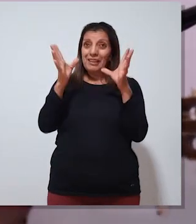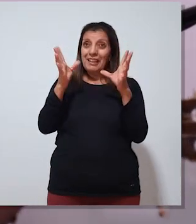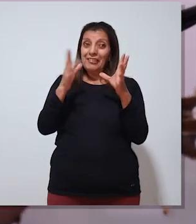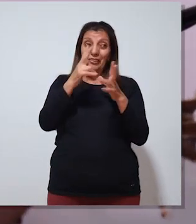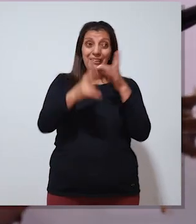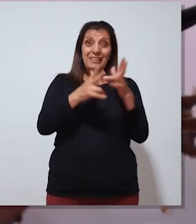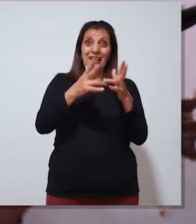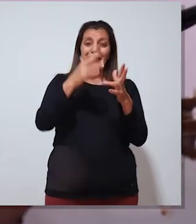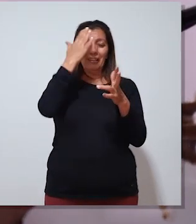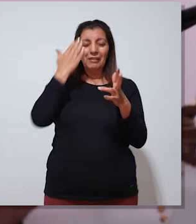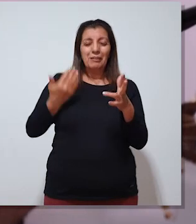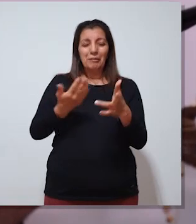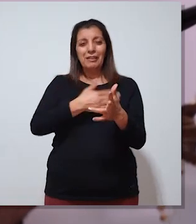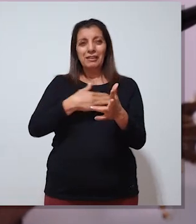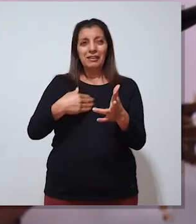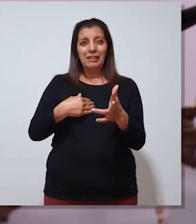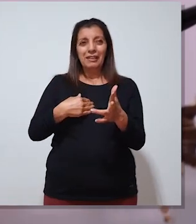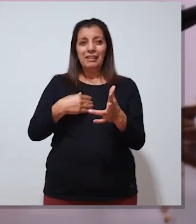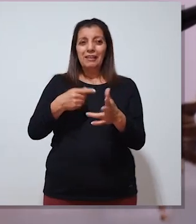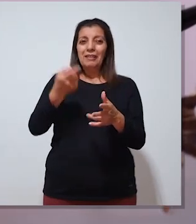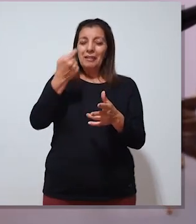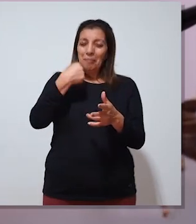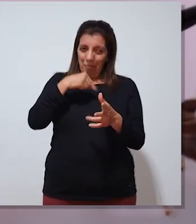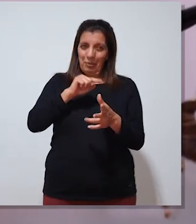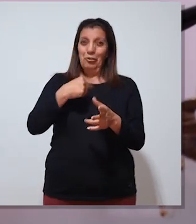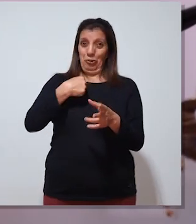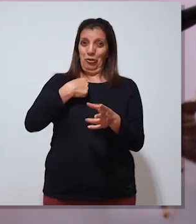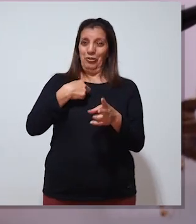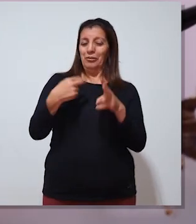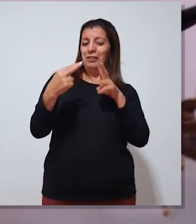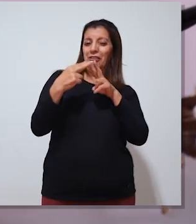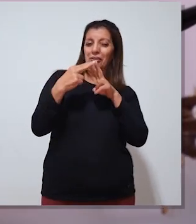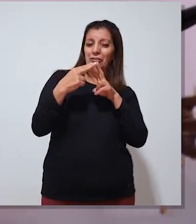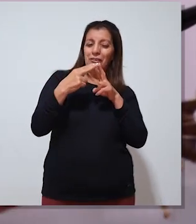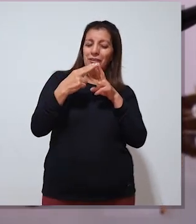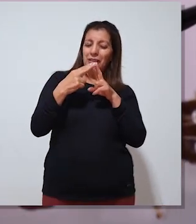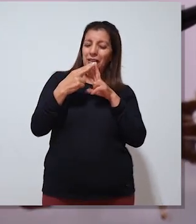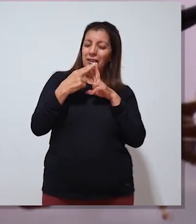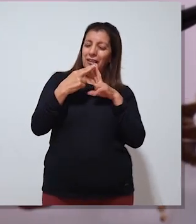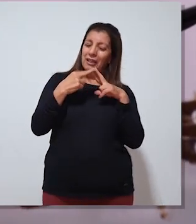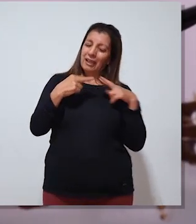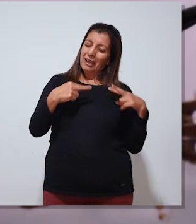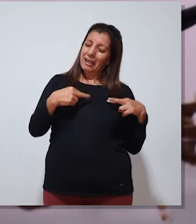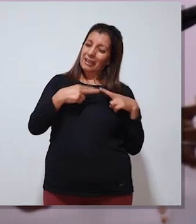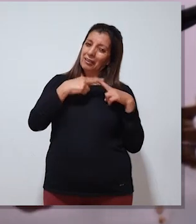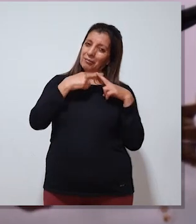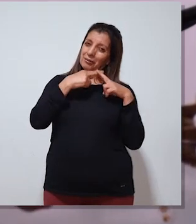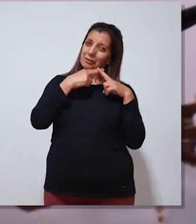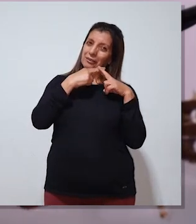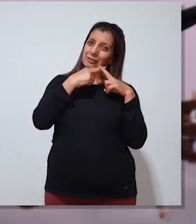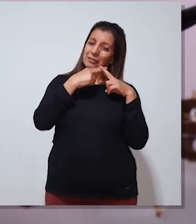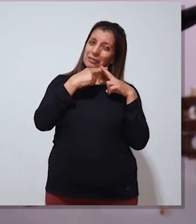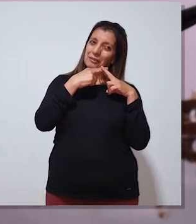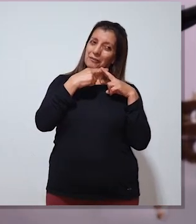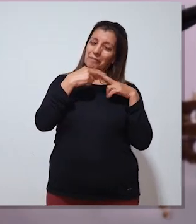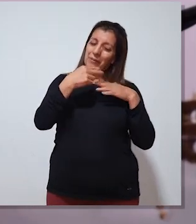y al fin te encontré en mi camino, en la misma